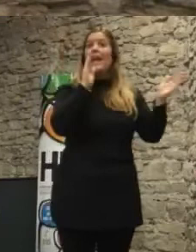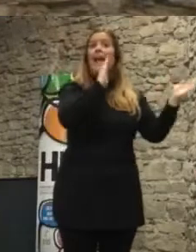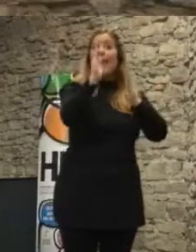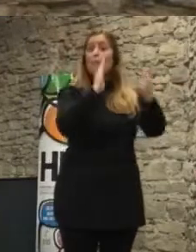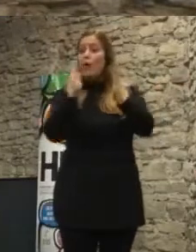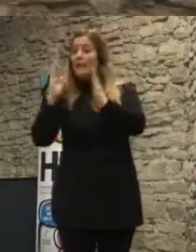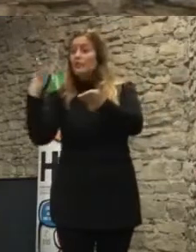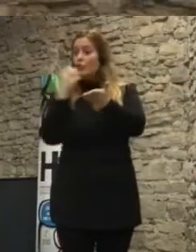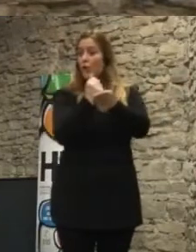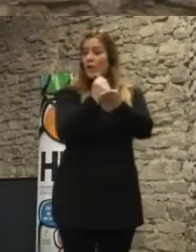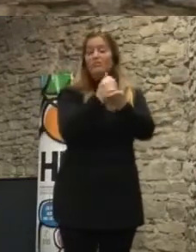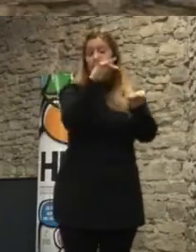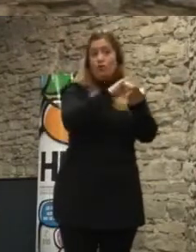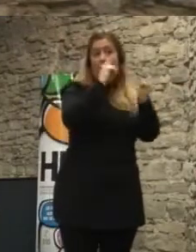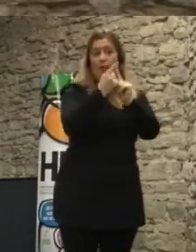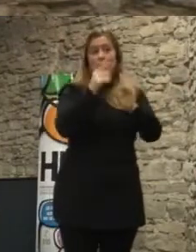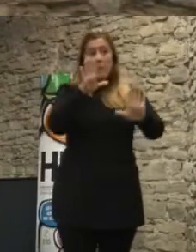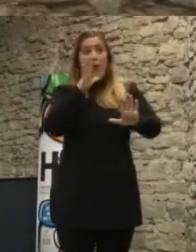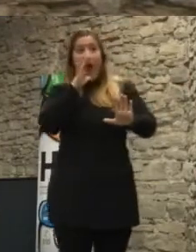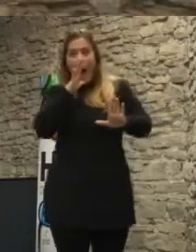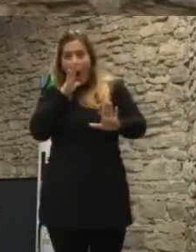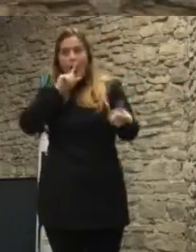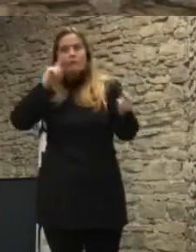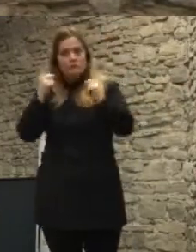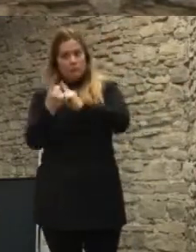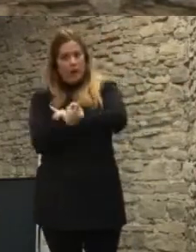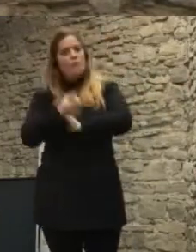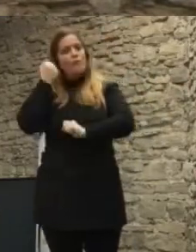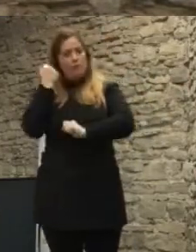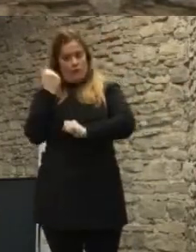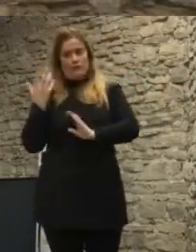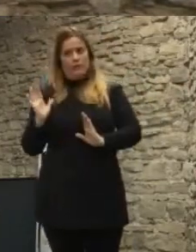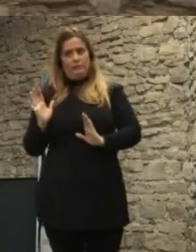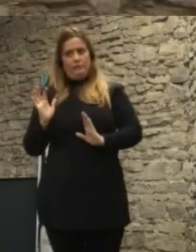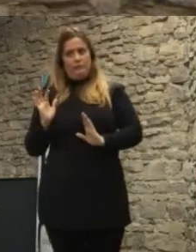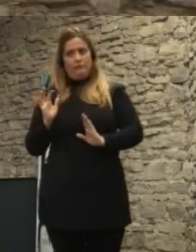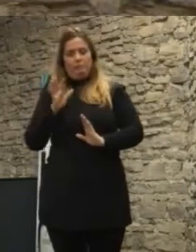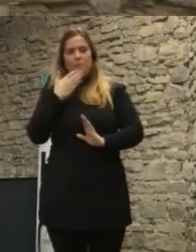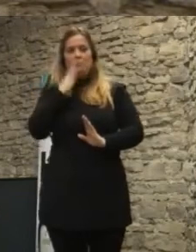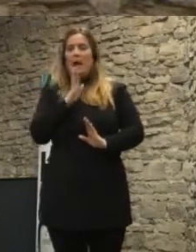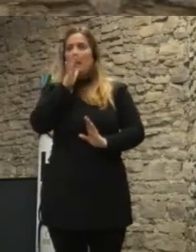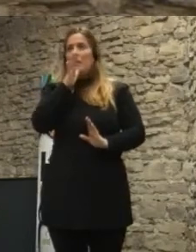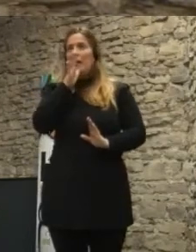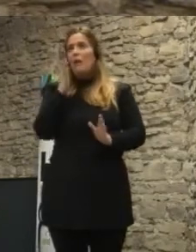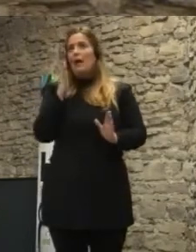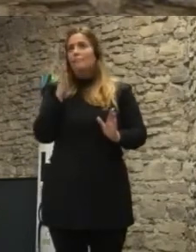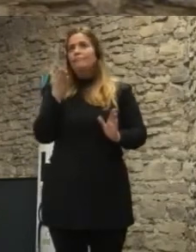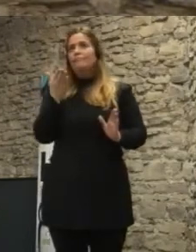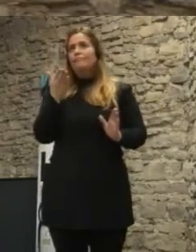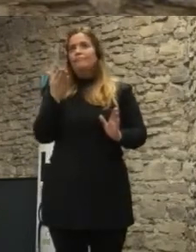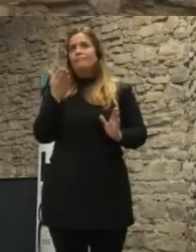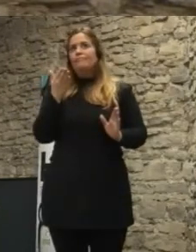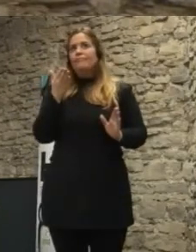época, ¿no? Entonces, parece que estamos en un momento en el que el cambio social